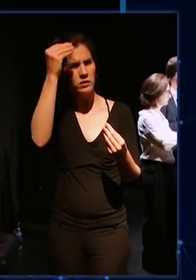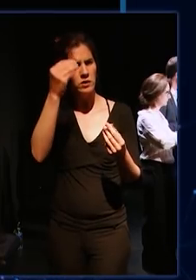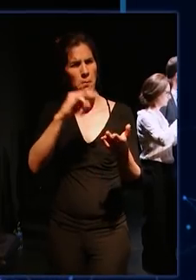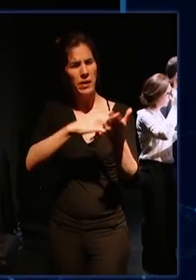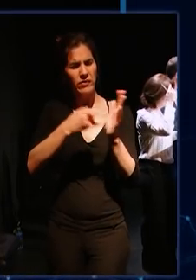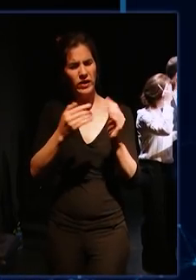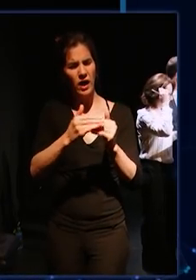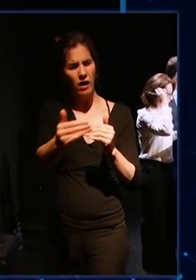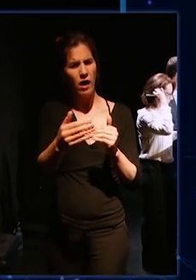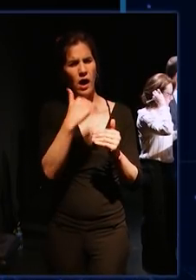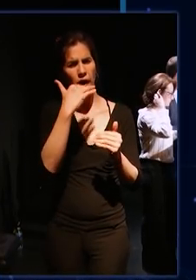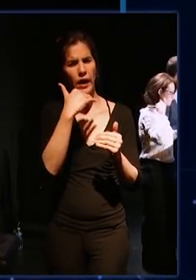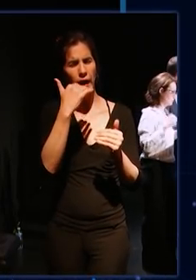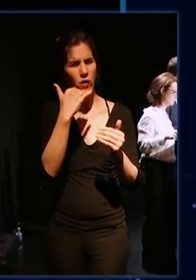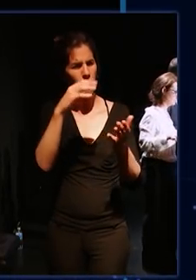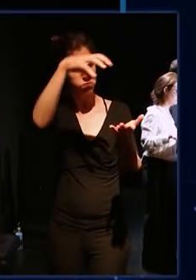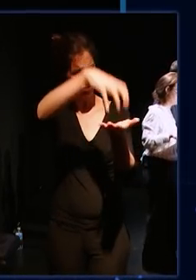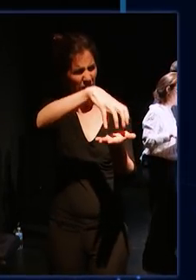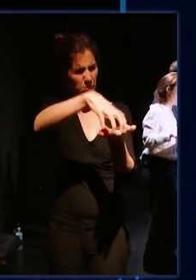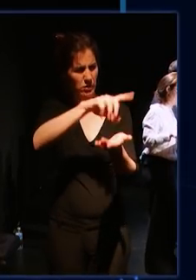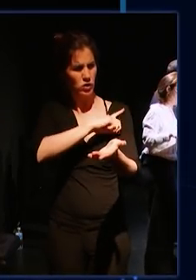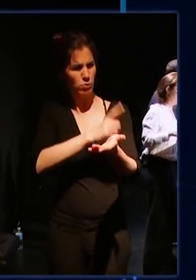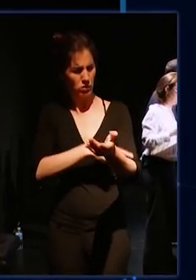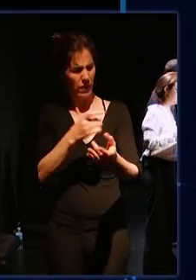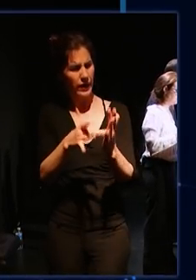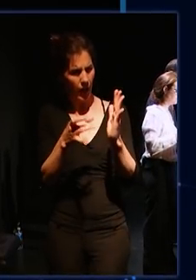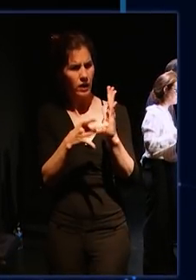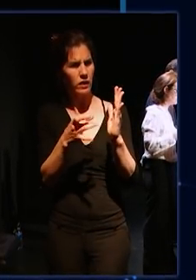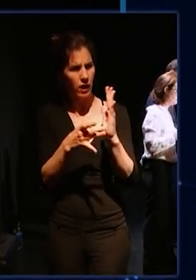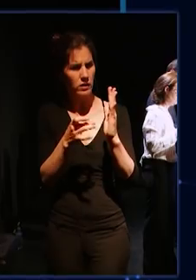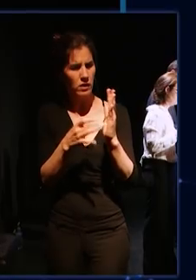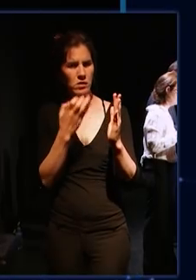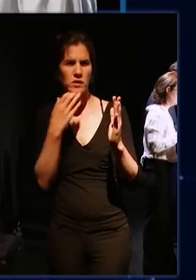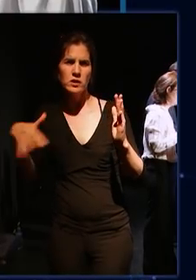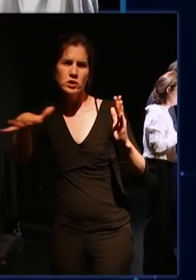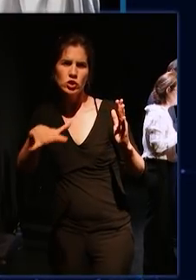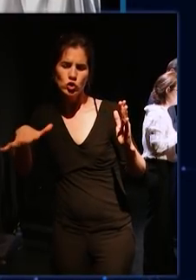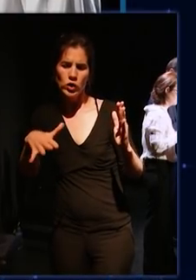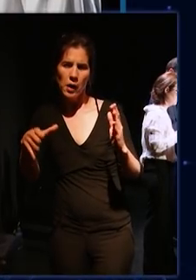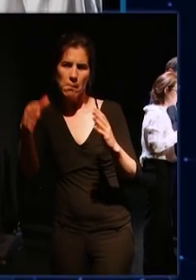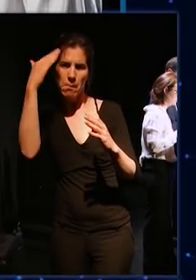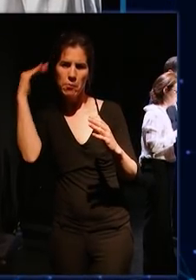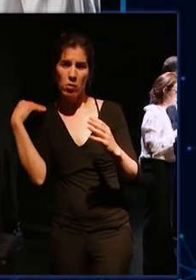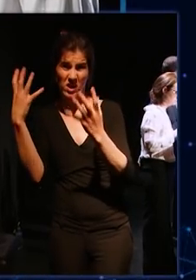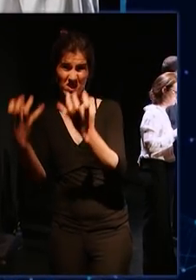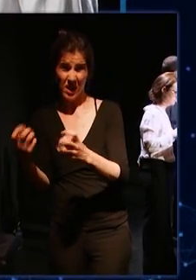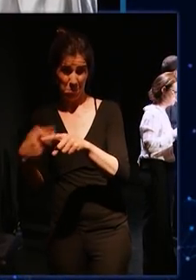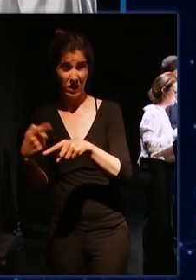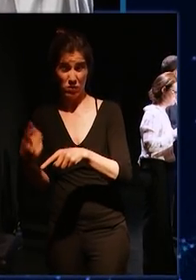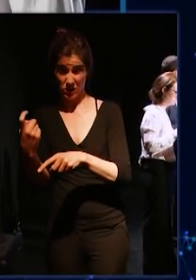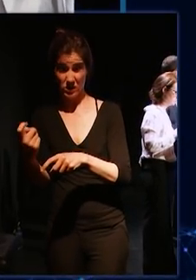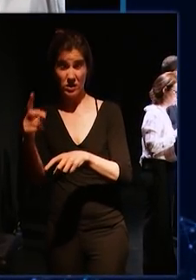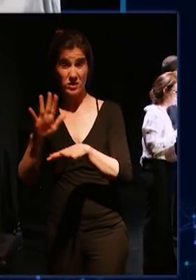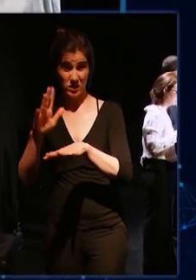exista algún equipamiento deportivo de calidad en el Poble Sec, porque lo necesita y eso dinamizaría la